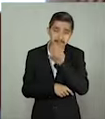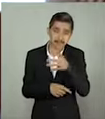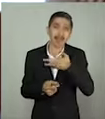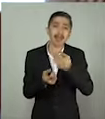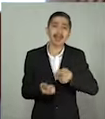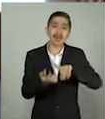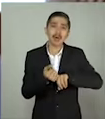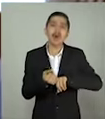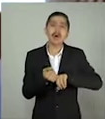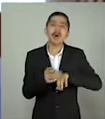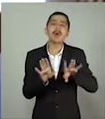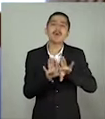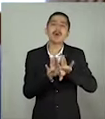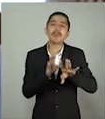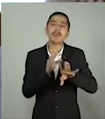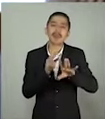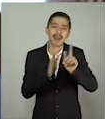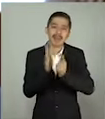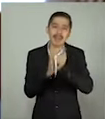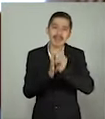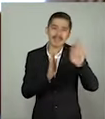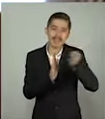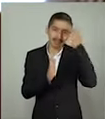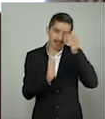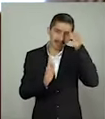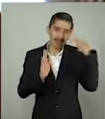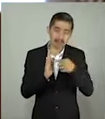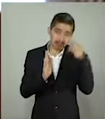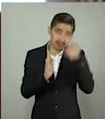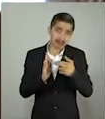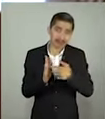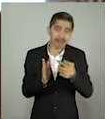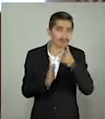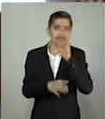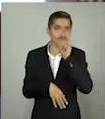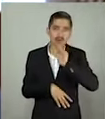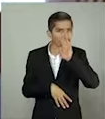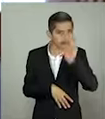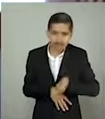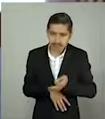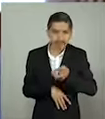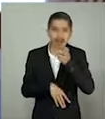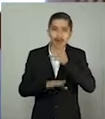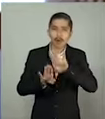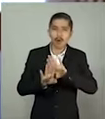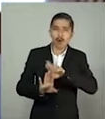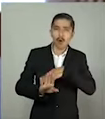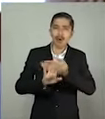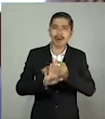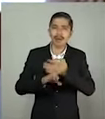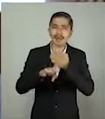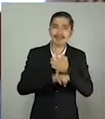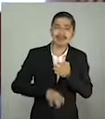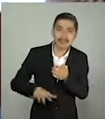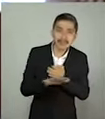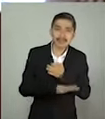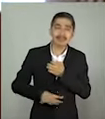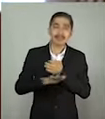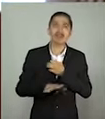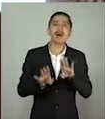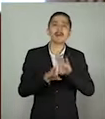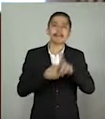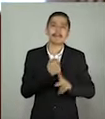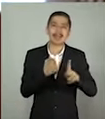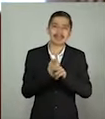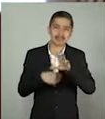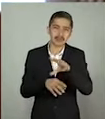vías federales. No podemos seguir permitiendo este daño al patrimonio del estado y al patrimonio de todo